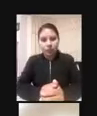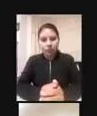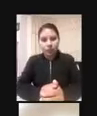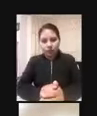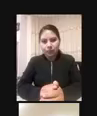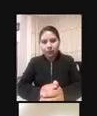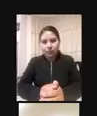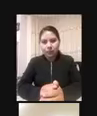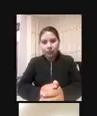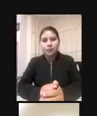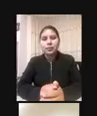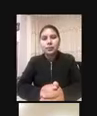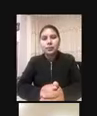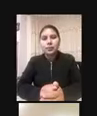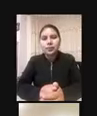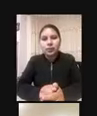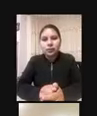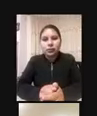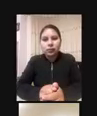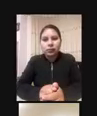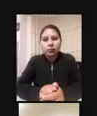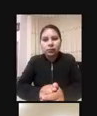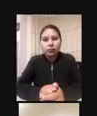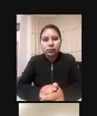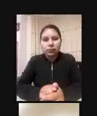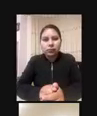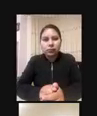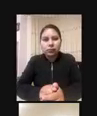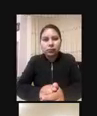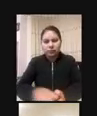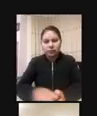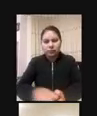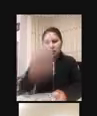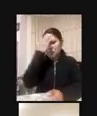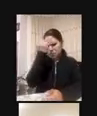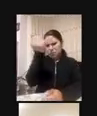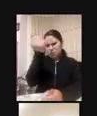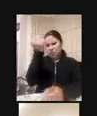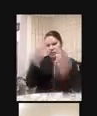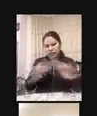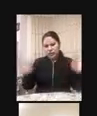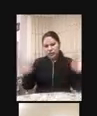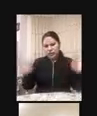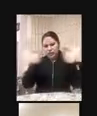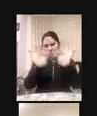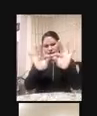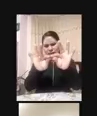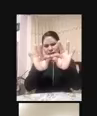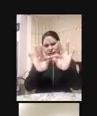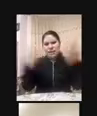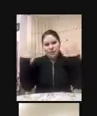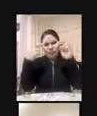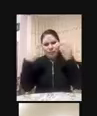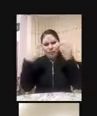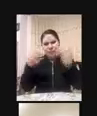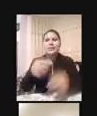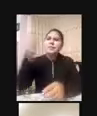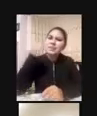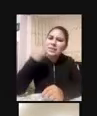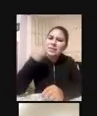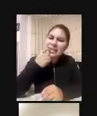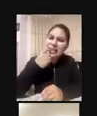bastante temprana. ¿Por qué es importante el tema de cuidar el tema de las encías?